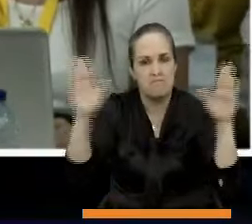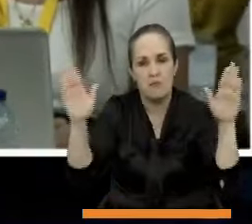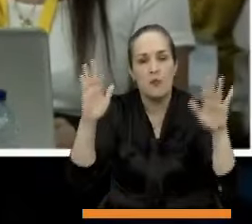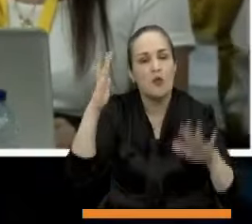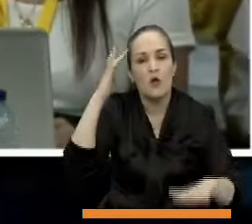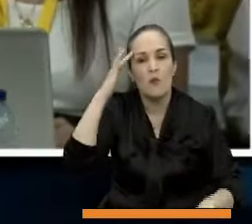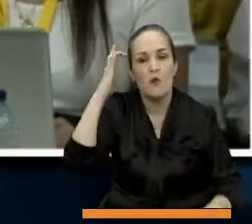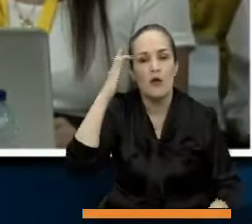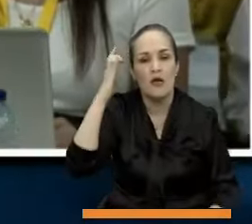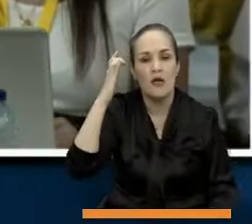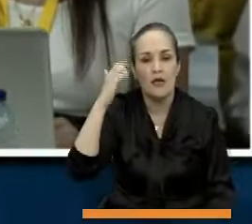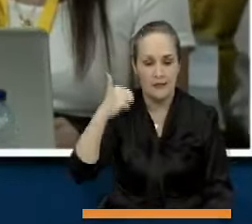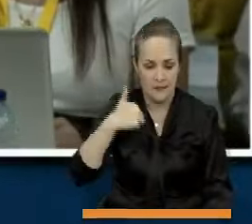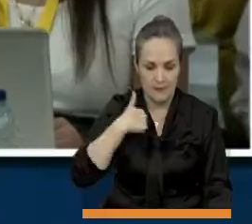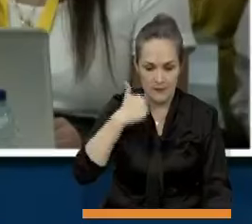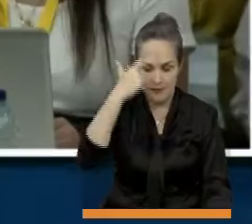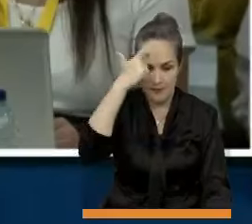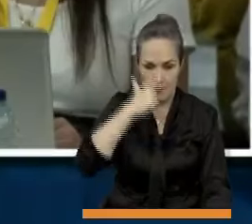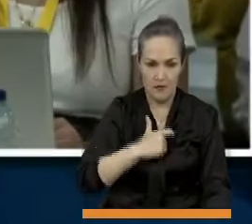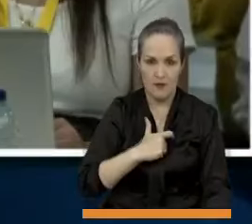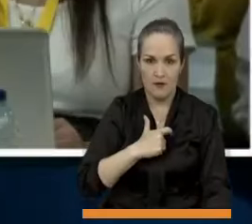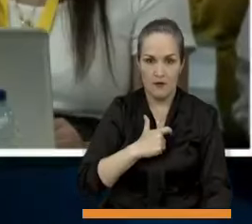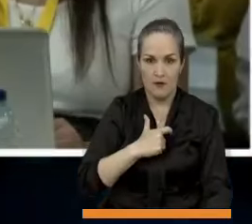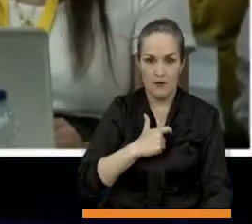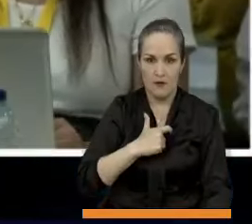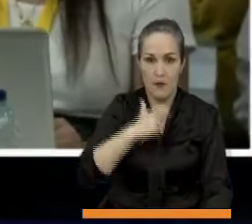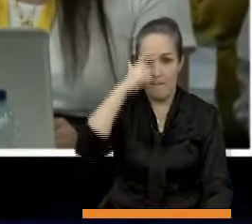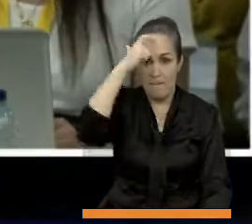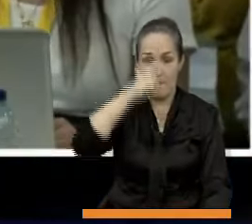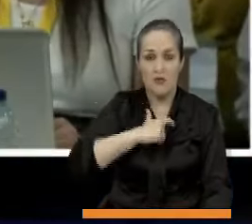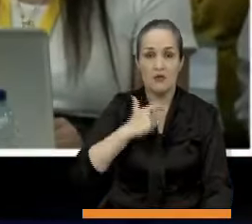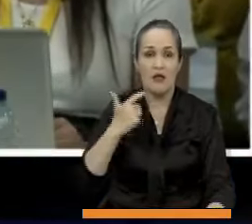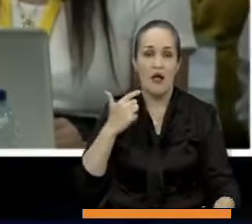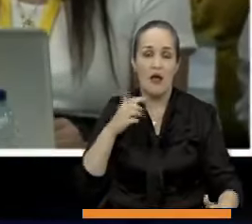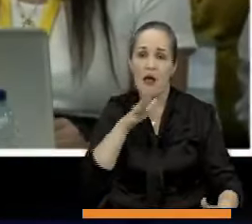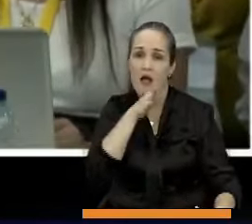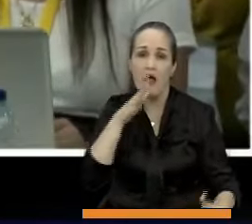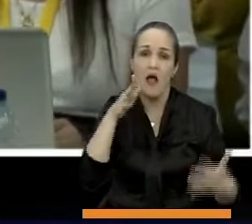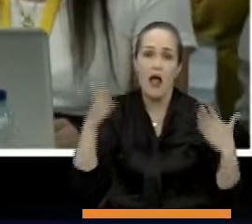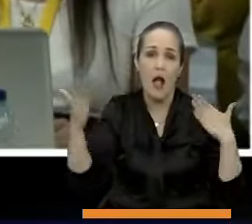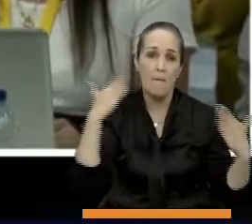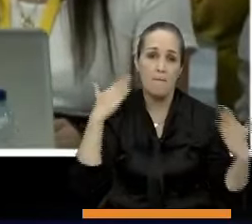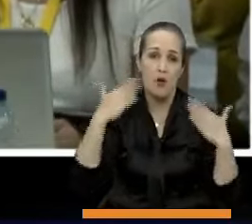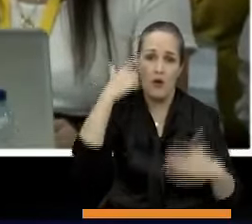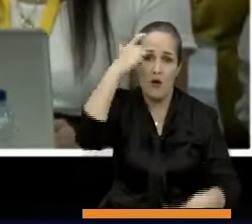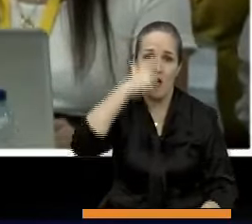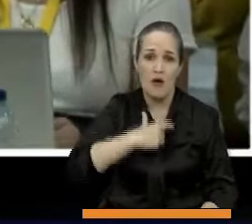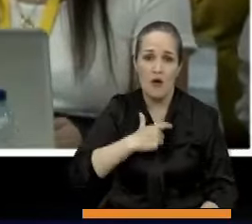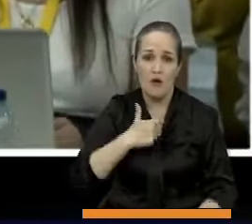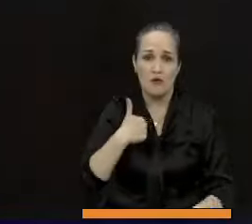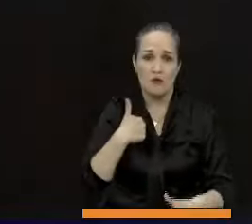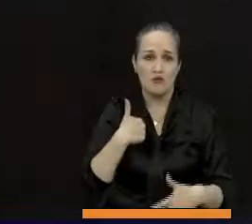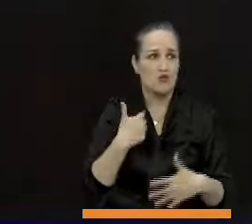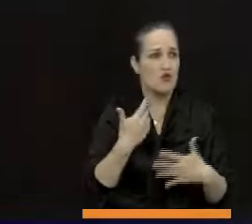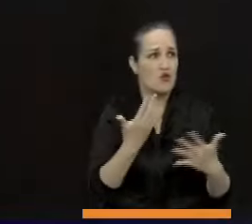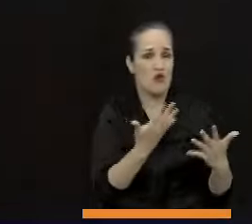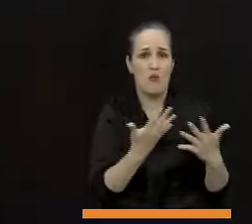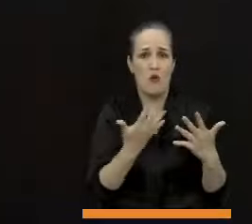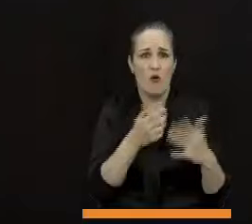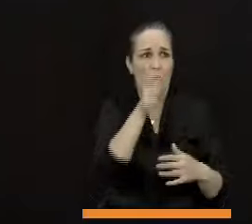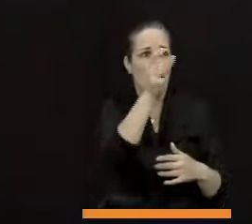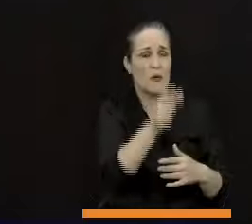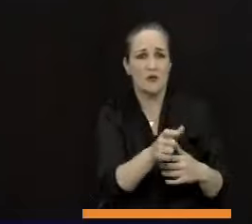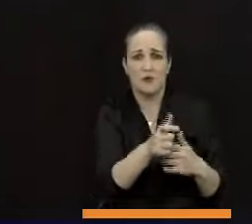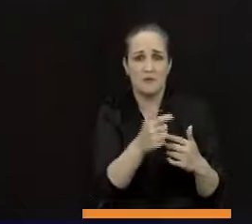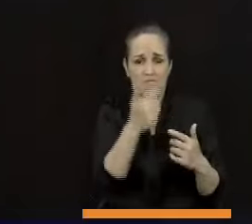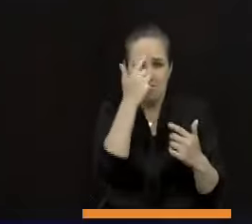me Pues yo soy una persona del campo y no teníamos Por qué matar a esas señores magistrados de